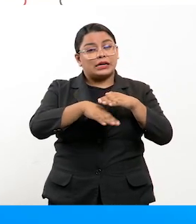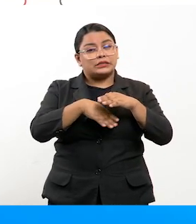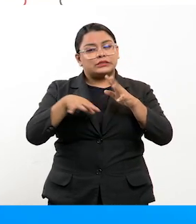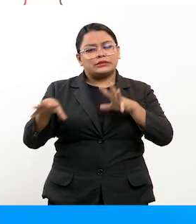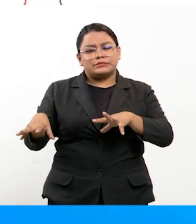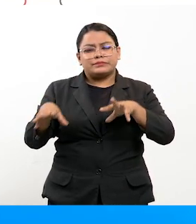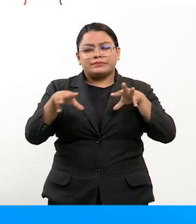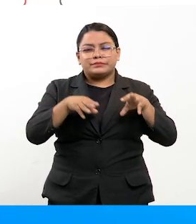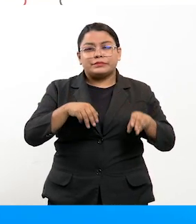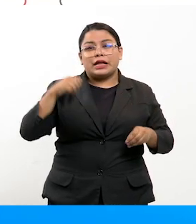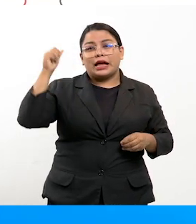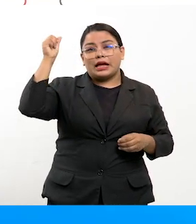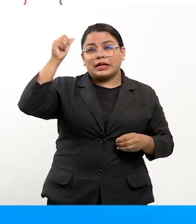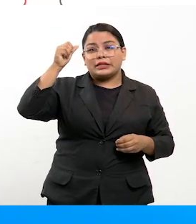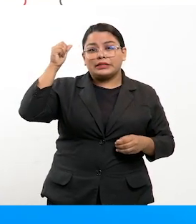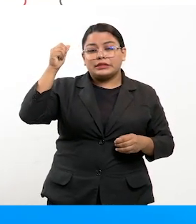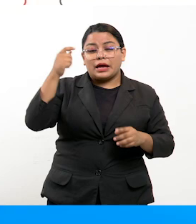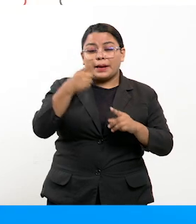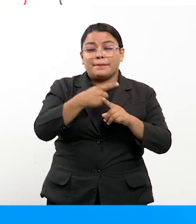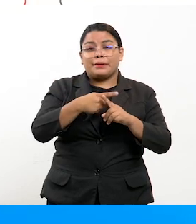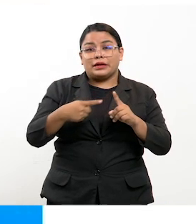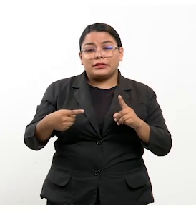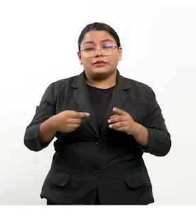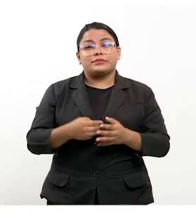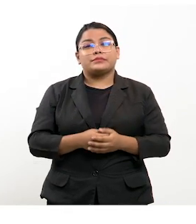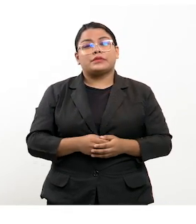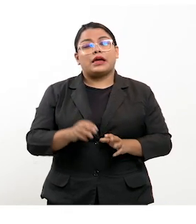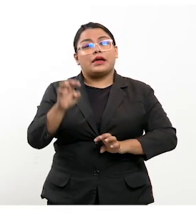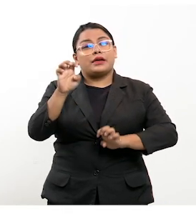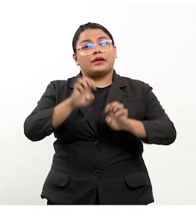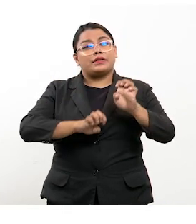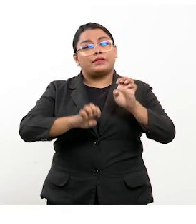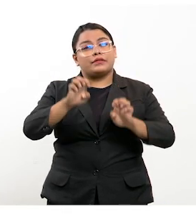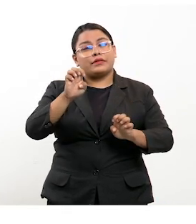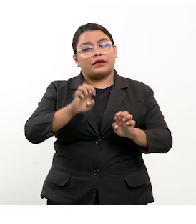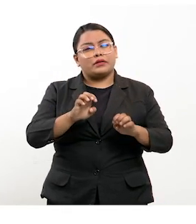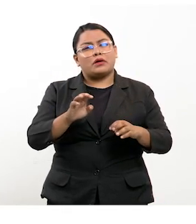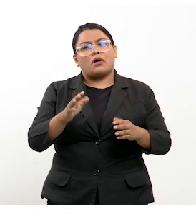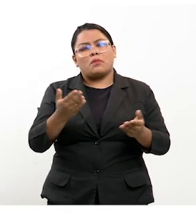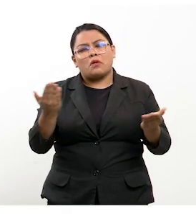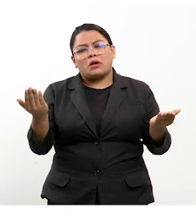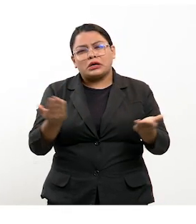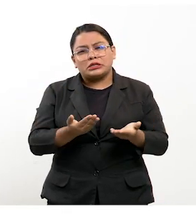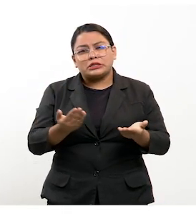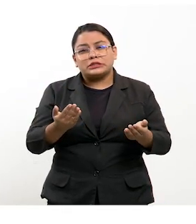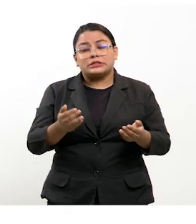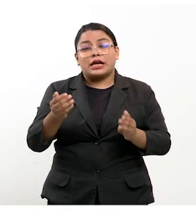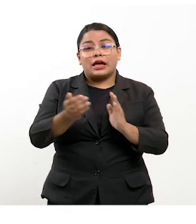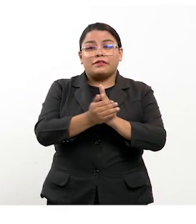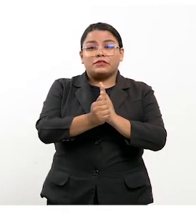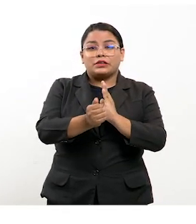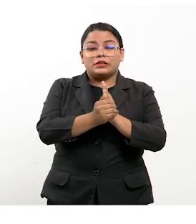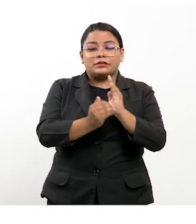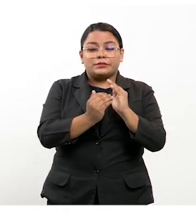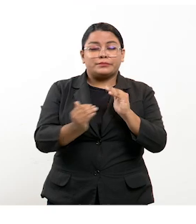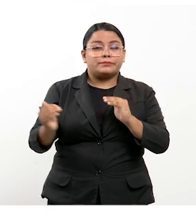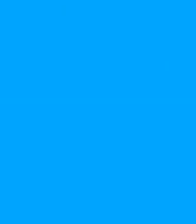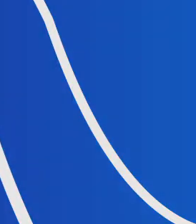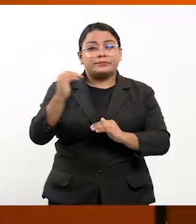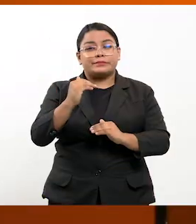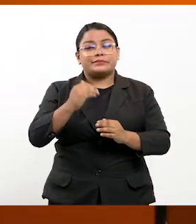Aplicar y analizar son de nivel intermedio y evaluar, así como crear, serían habilidades de nivel